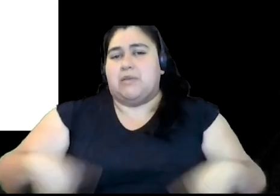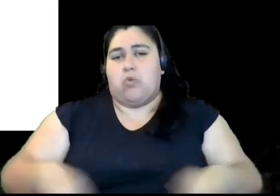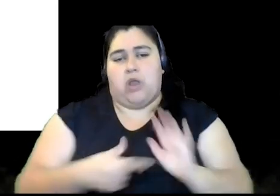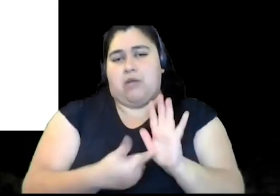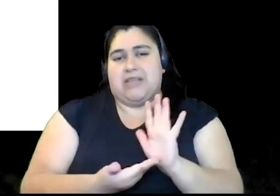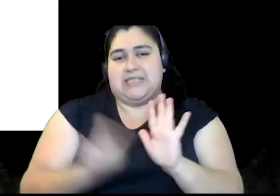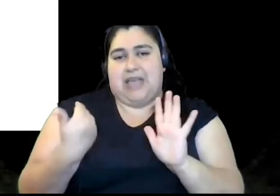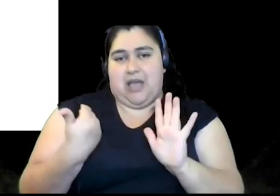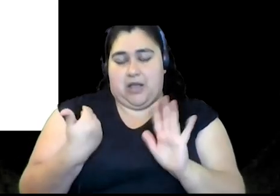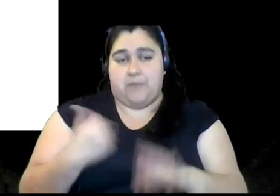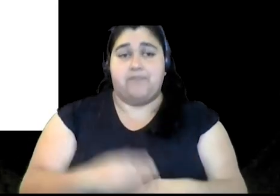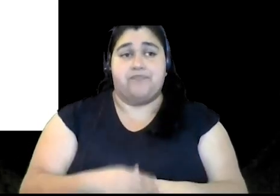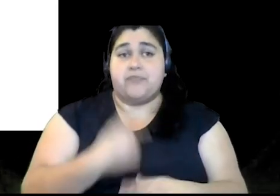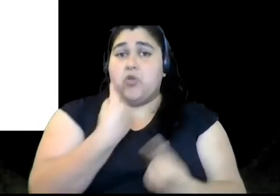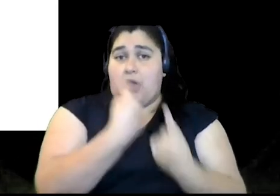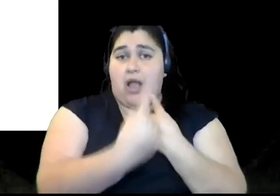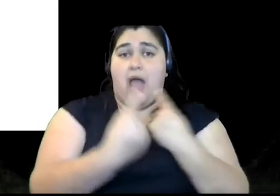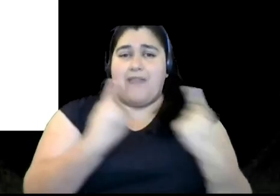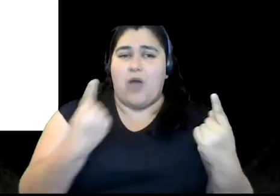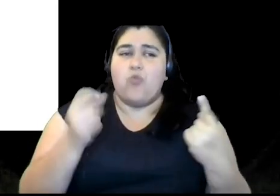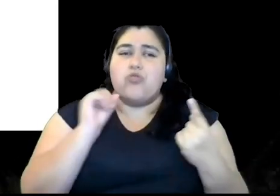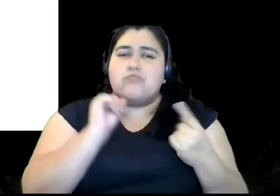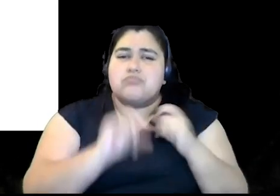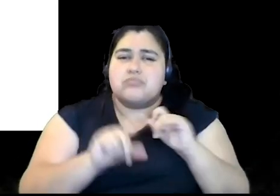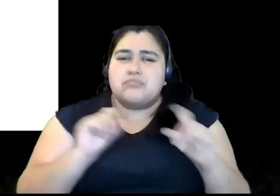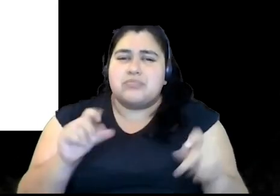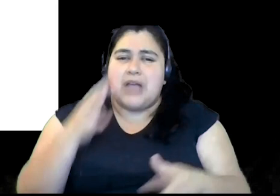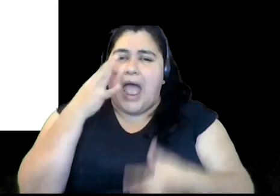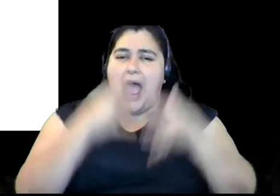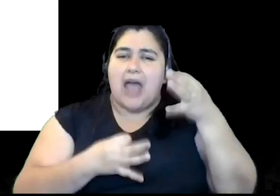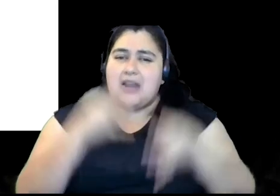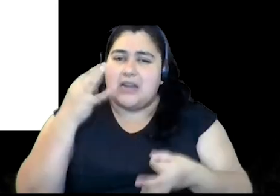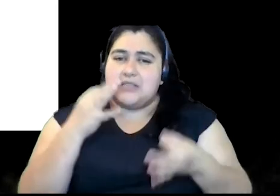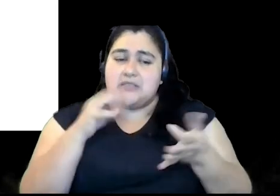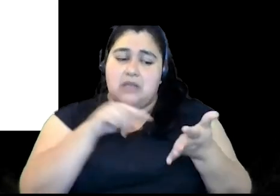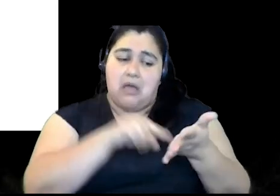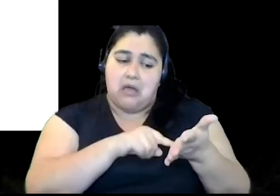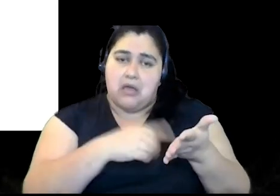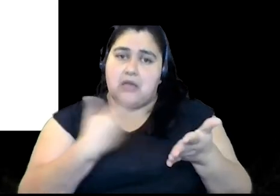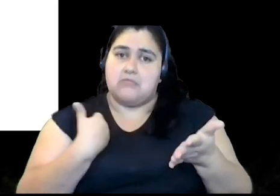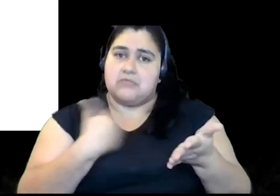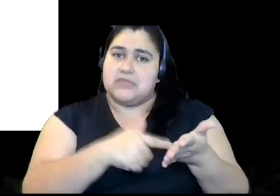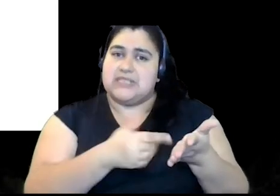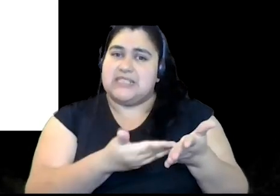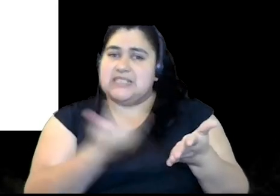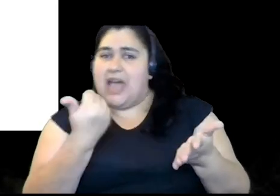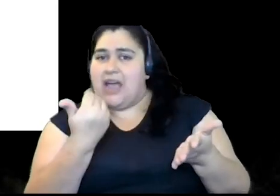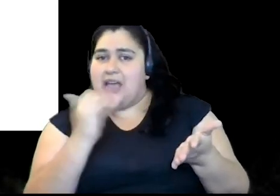cada contribuyente tendrá que evaluar esta conveniencia o no.